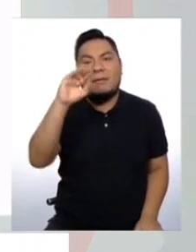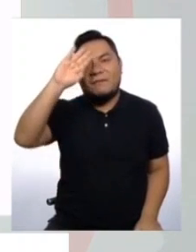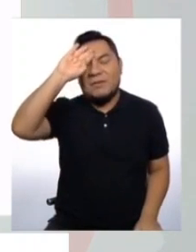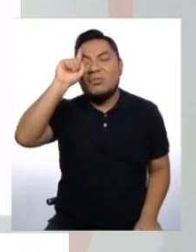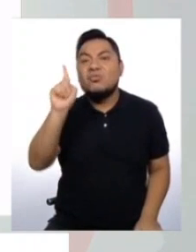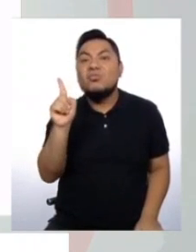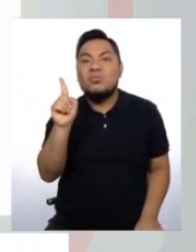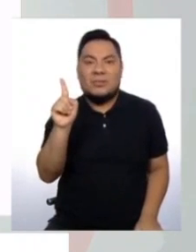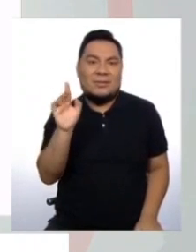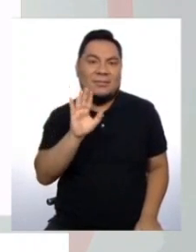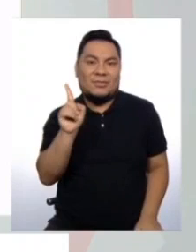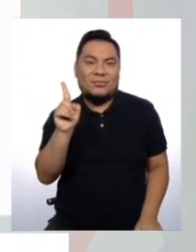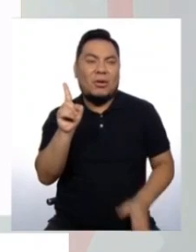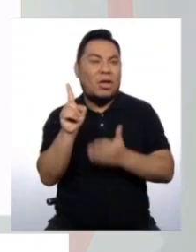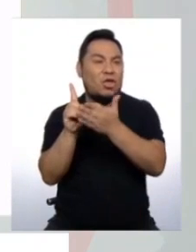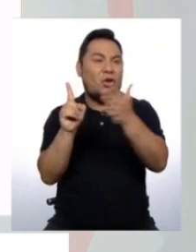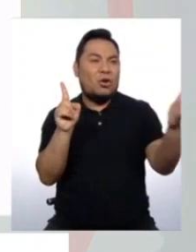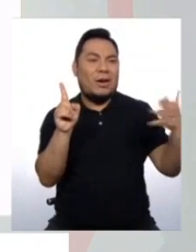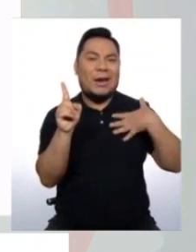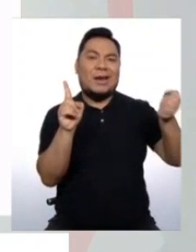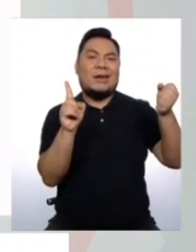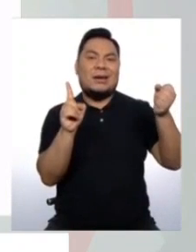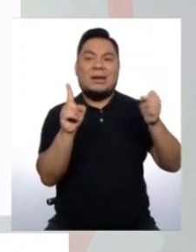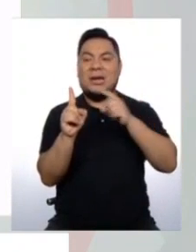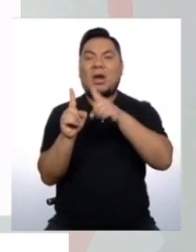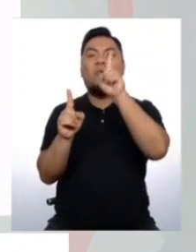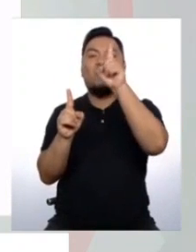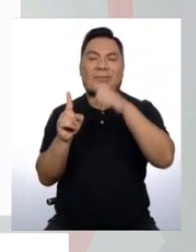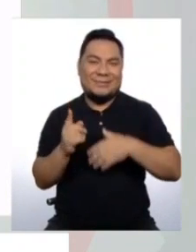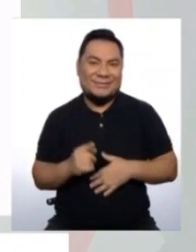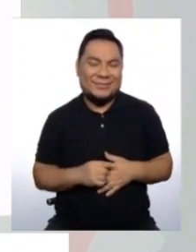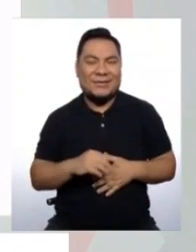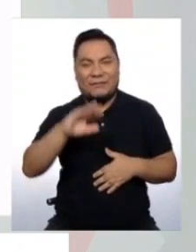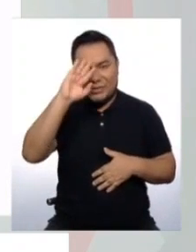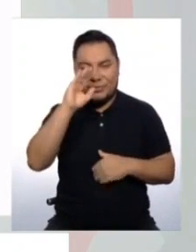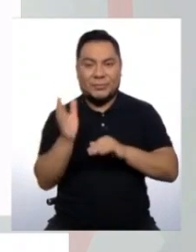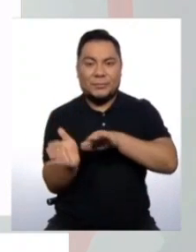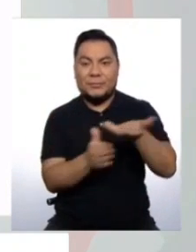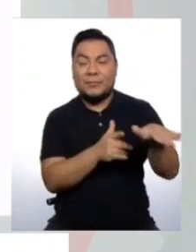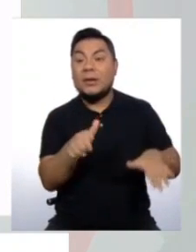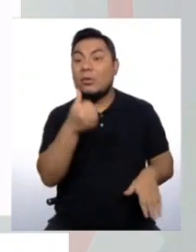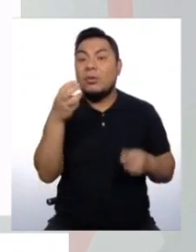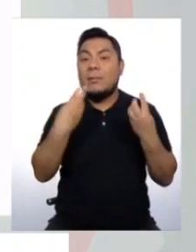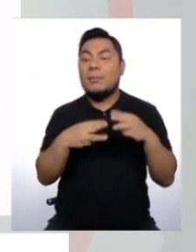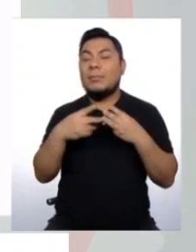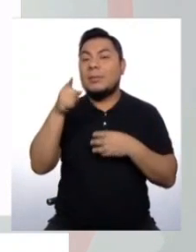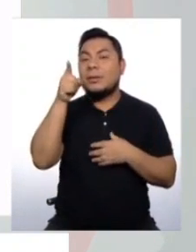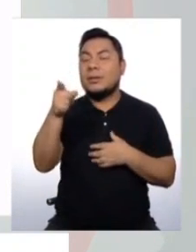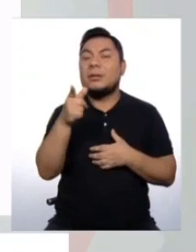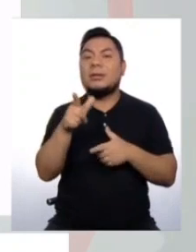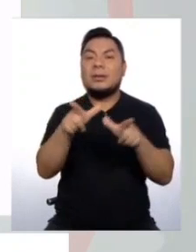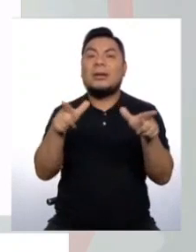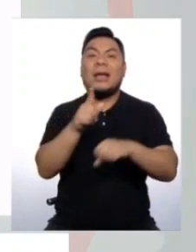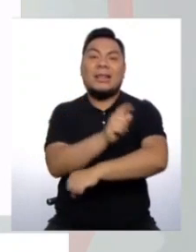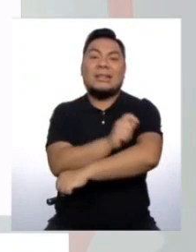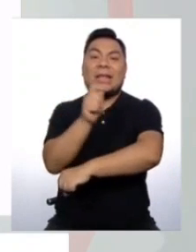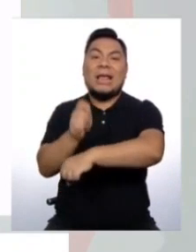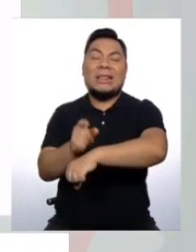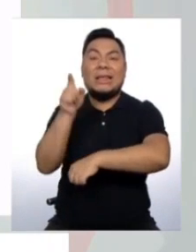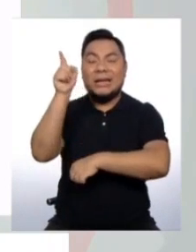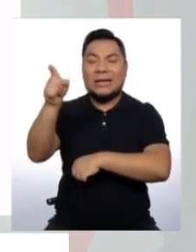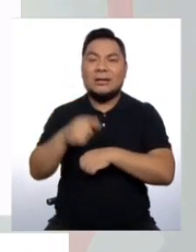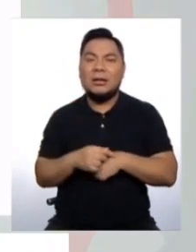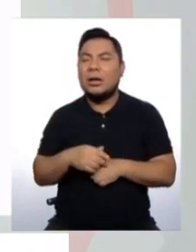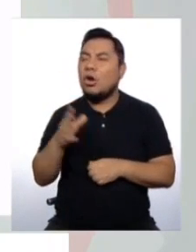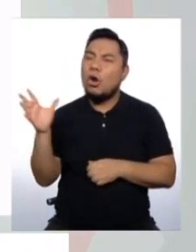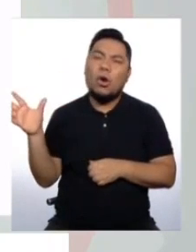positivo. Una era positivo. Y en el mercado modelo, en la región de Tacna,